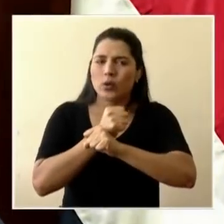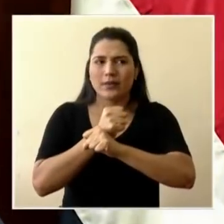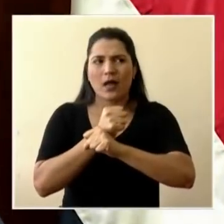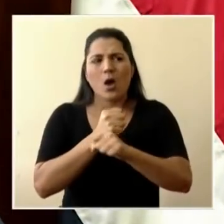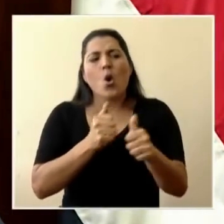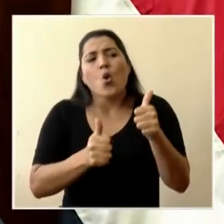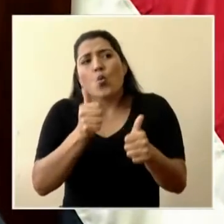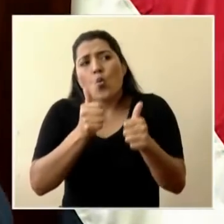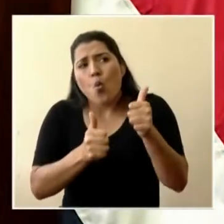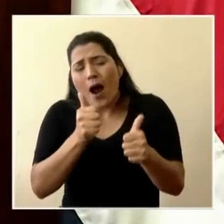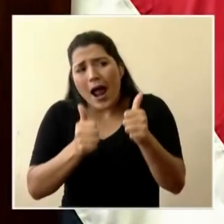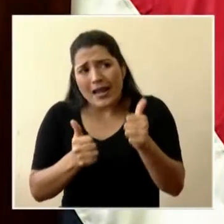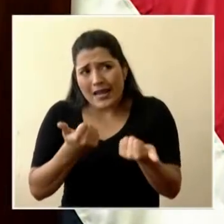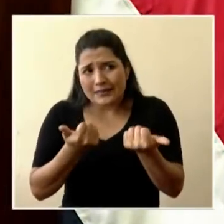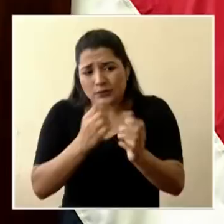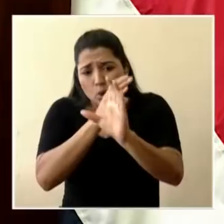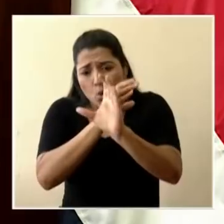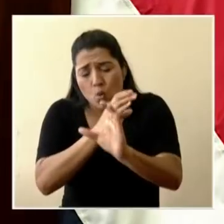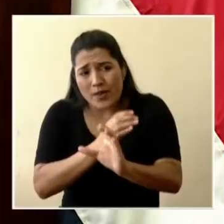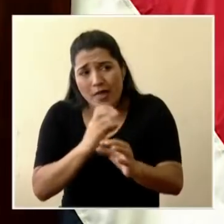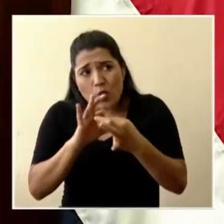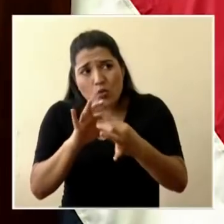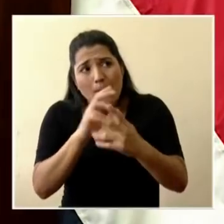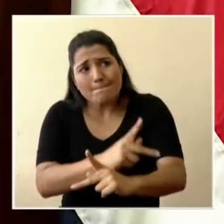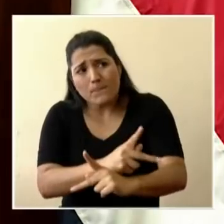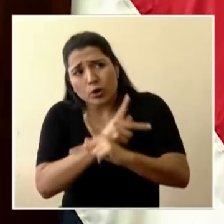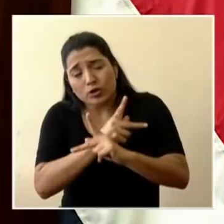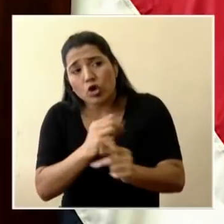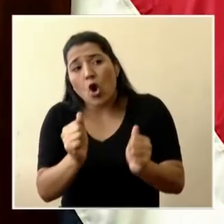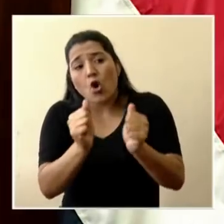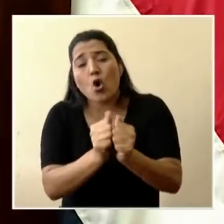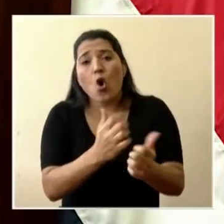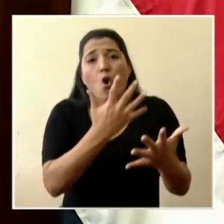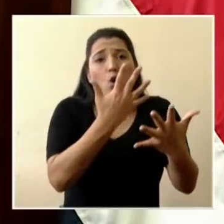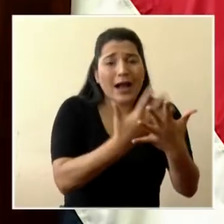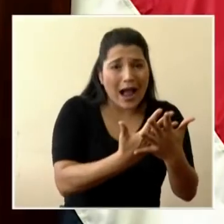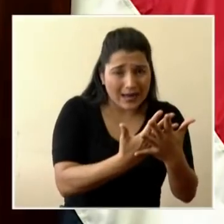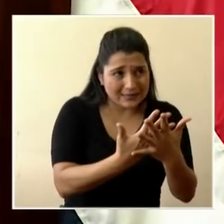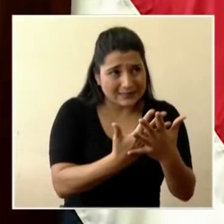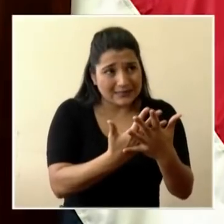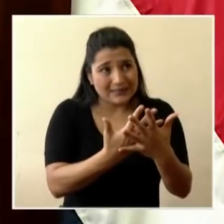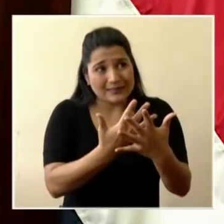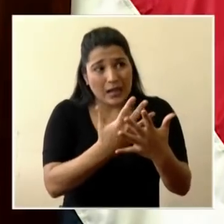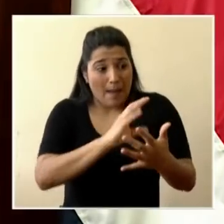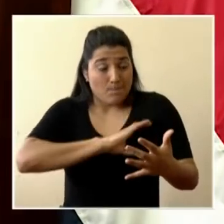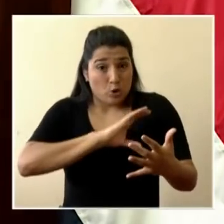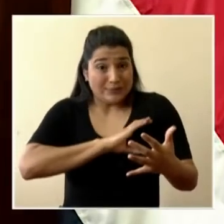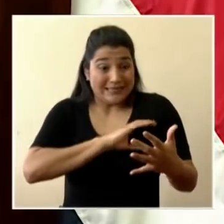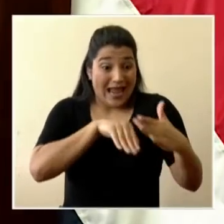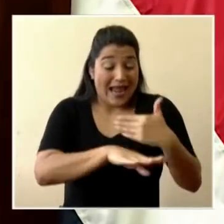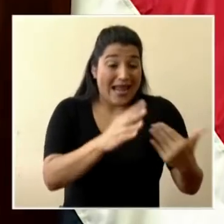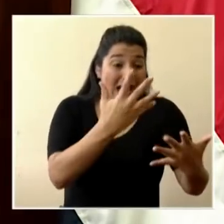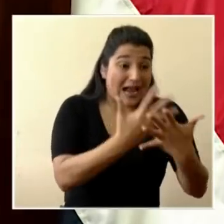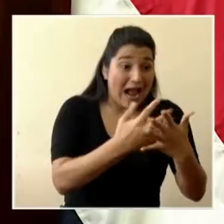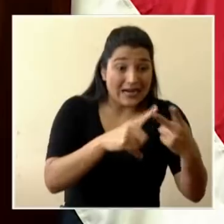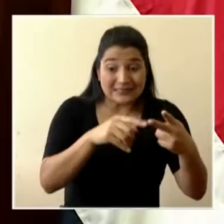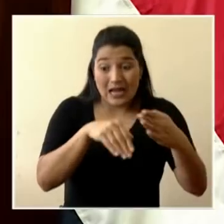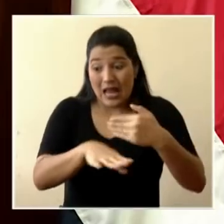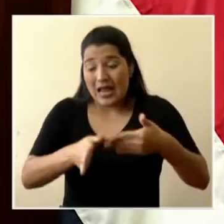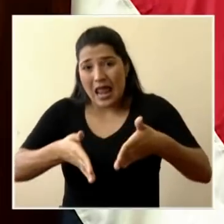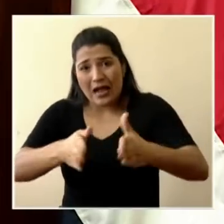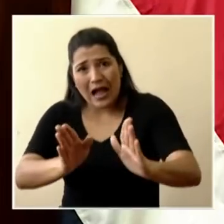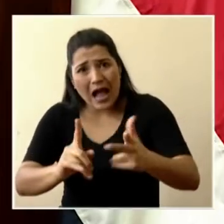de protección se están tomando con policía penitenciaria y fuerza pública y de tránsito en calle para reducir el contagio en este personal? Sí,